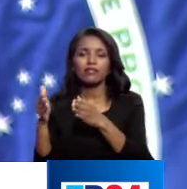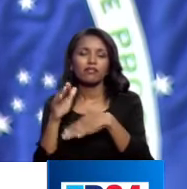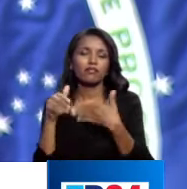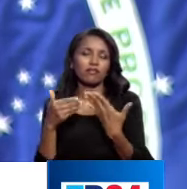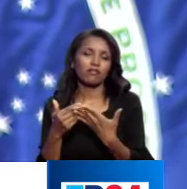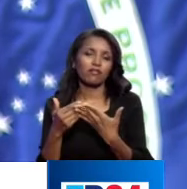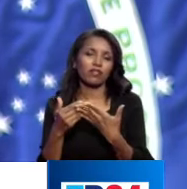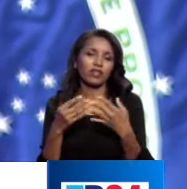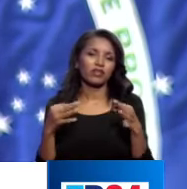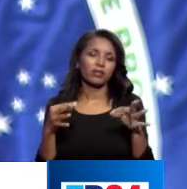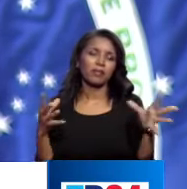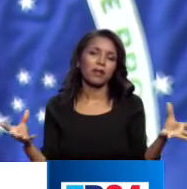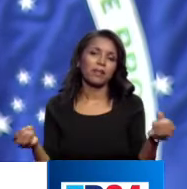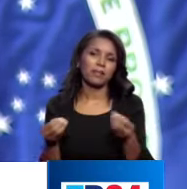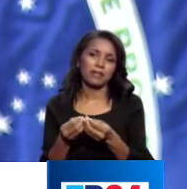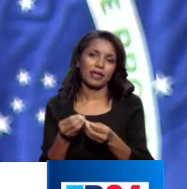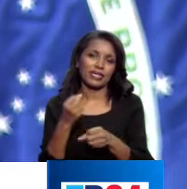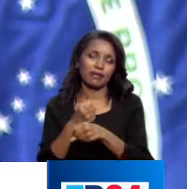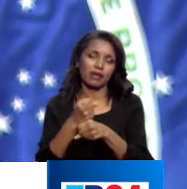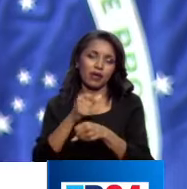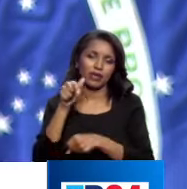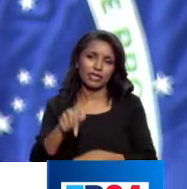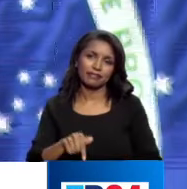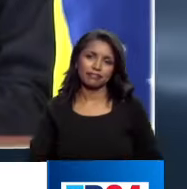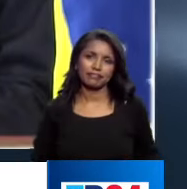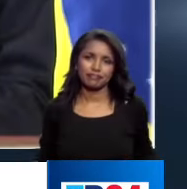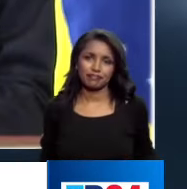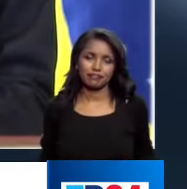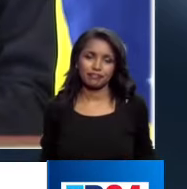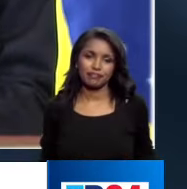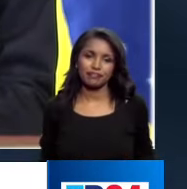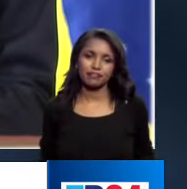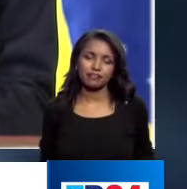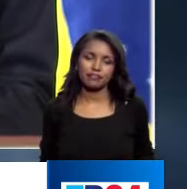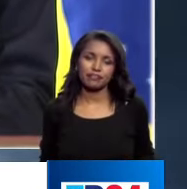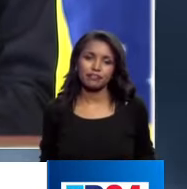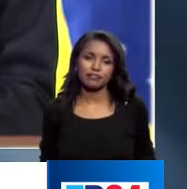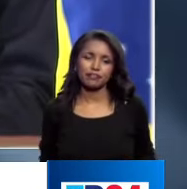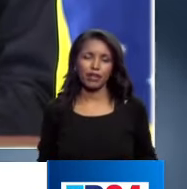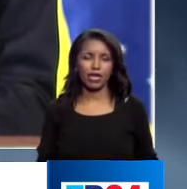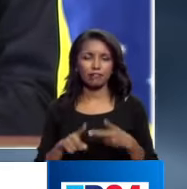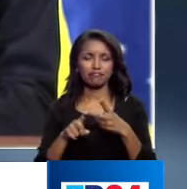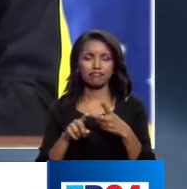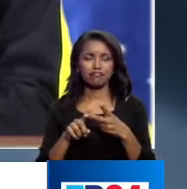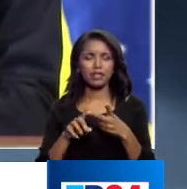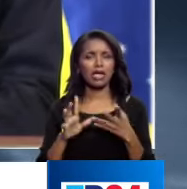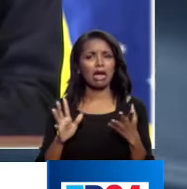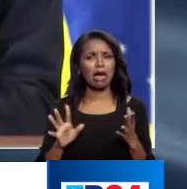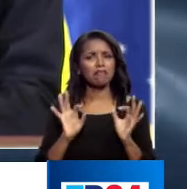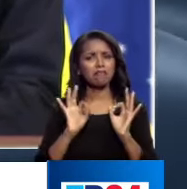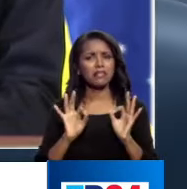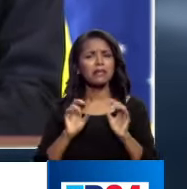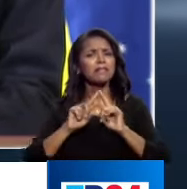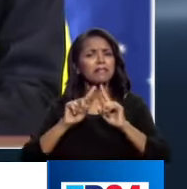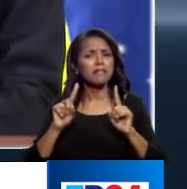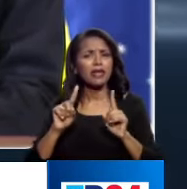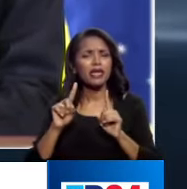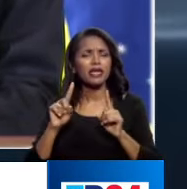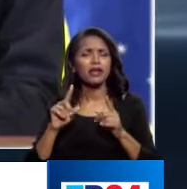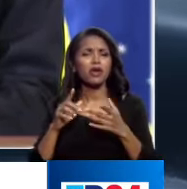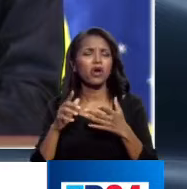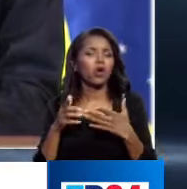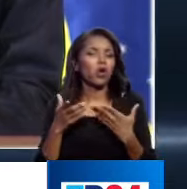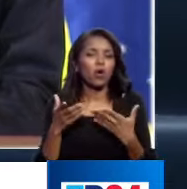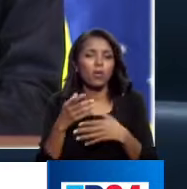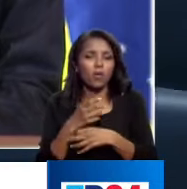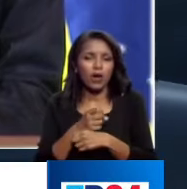que permite generar más riqueza y más empleo en el país. Sin embargo, ¿cómo nos haría atractivos para estas aerolíneas? Y, por